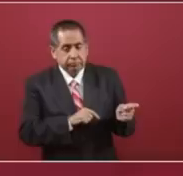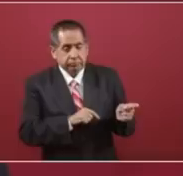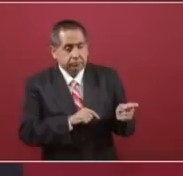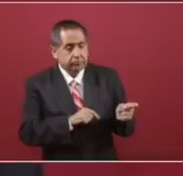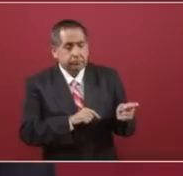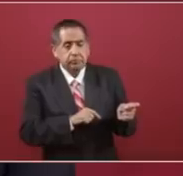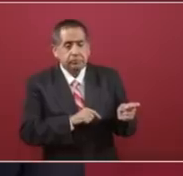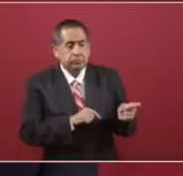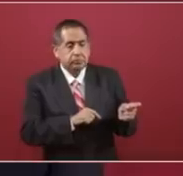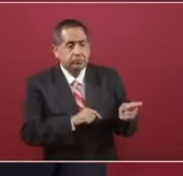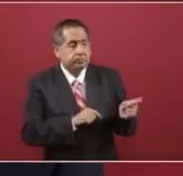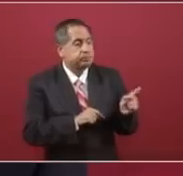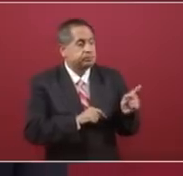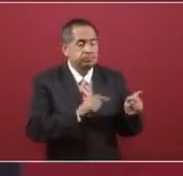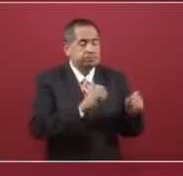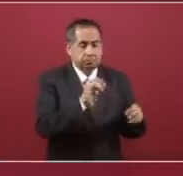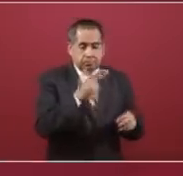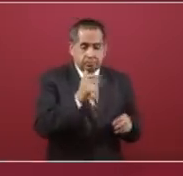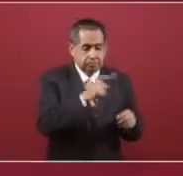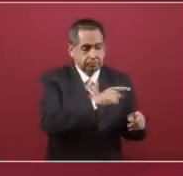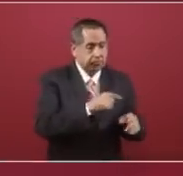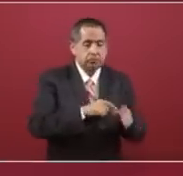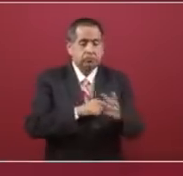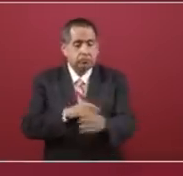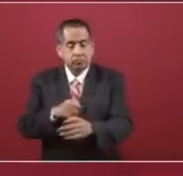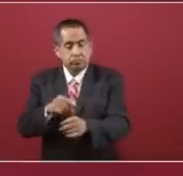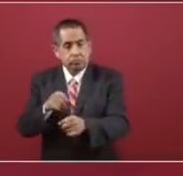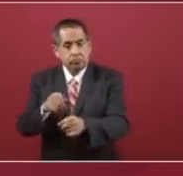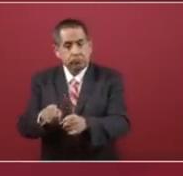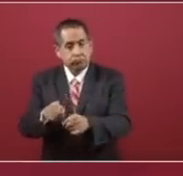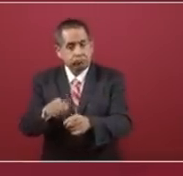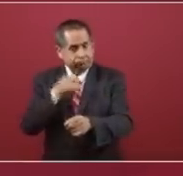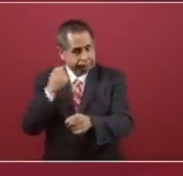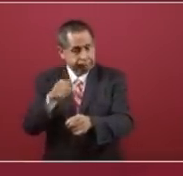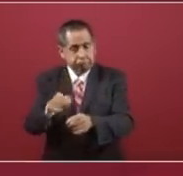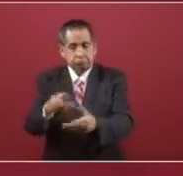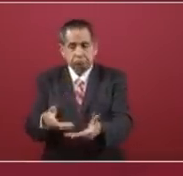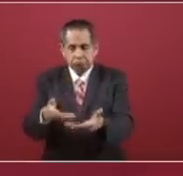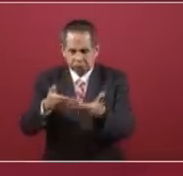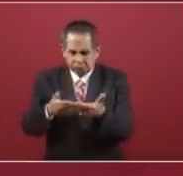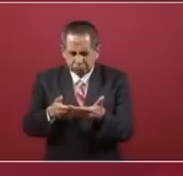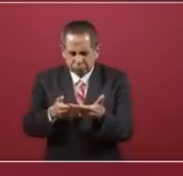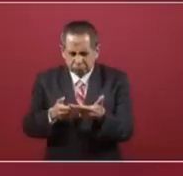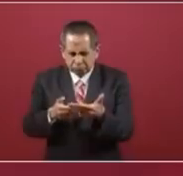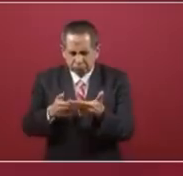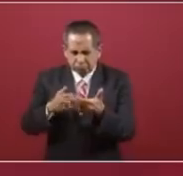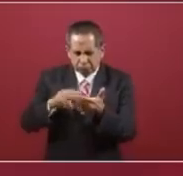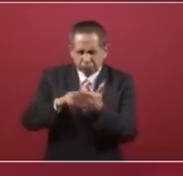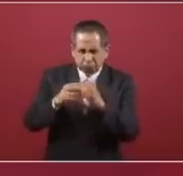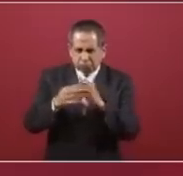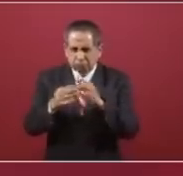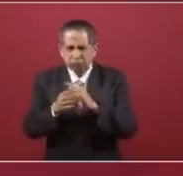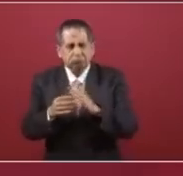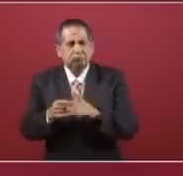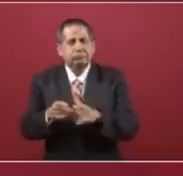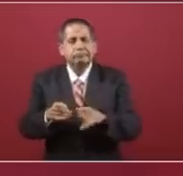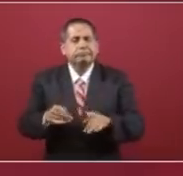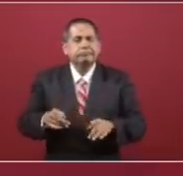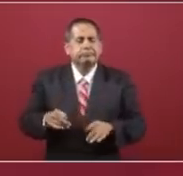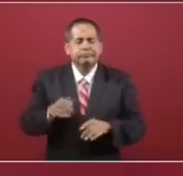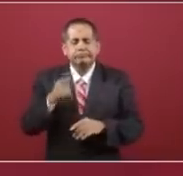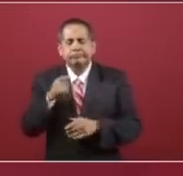había presentado un proyecto arquitectónico que no era compatible